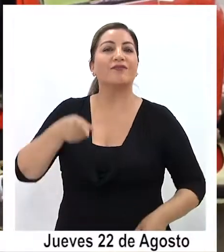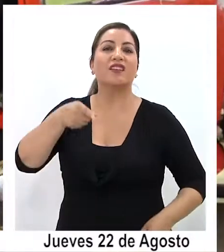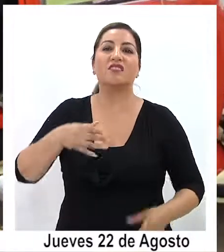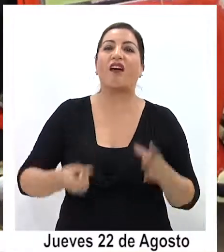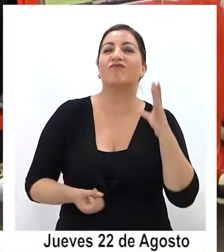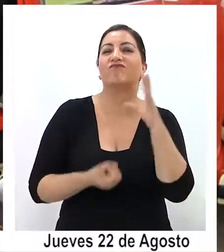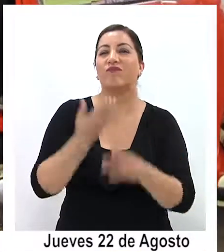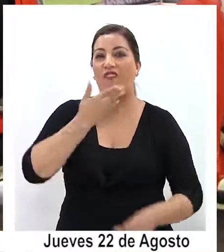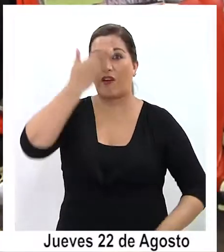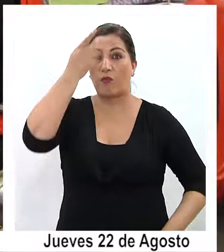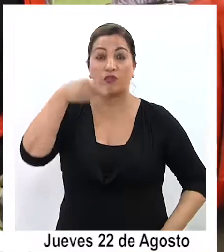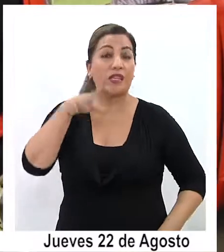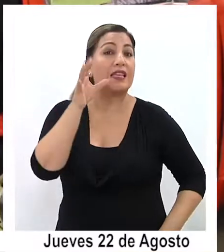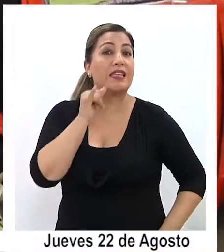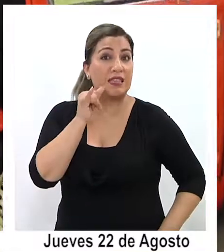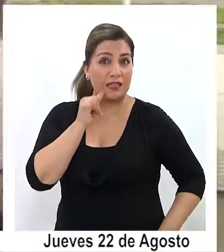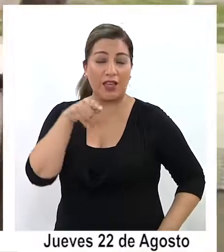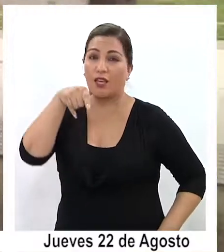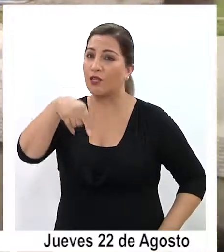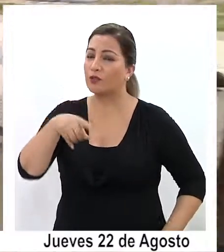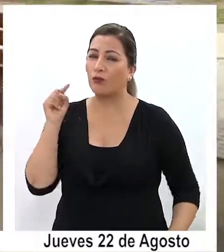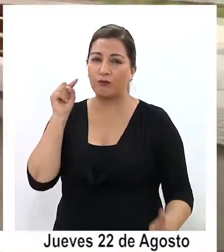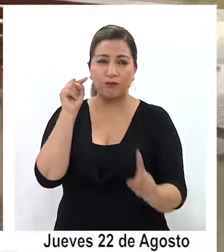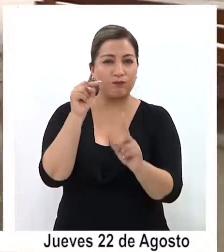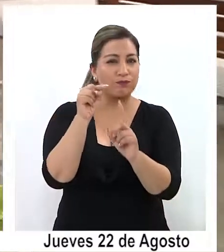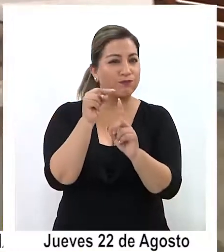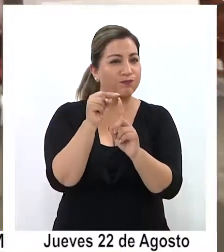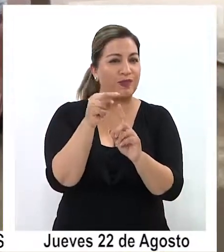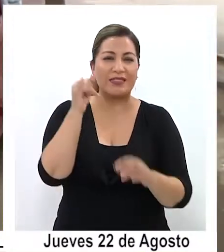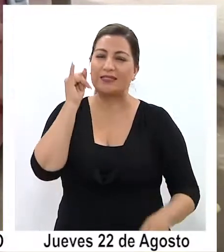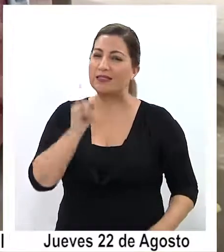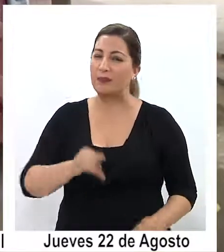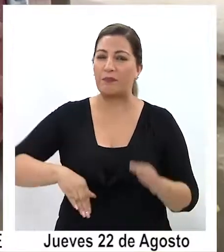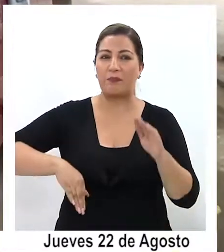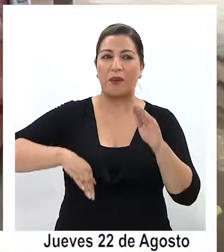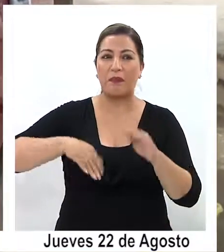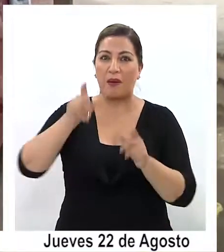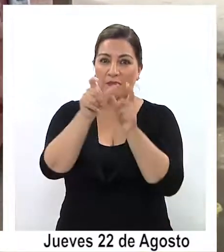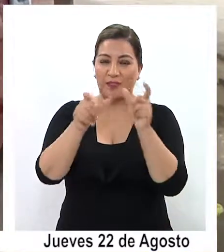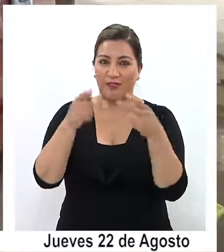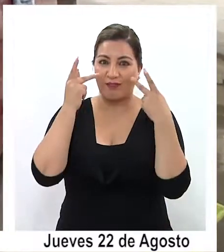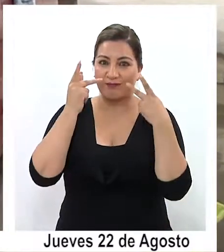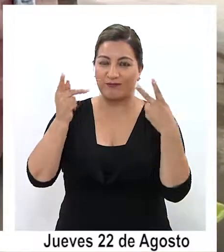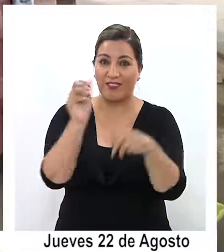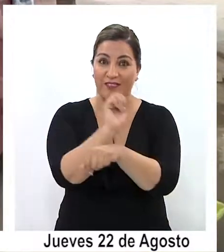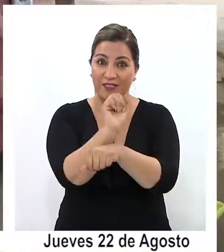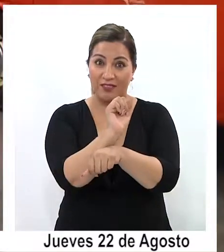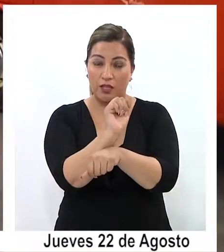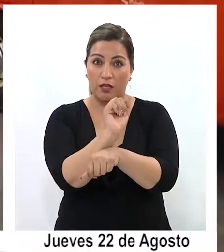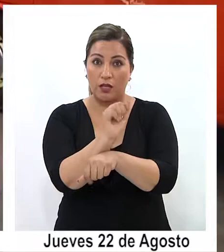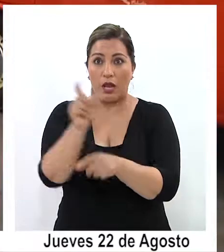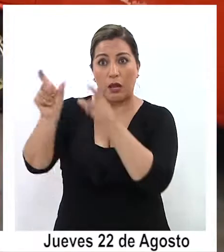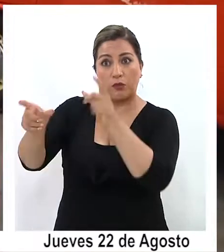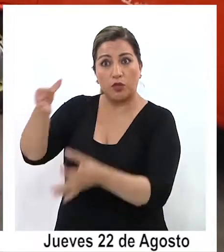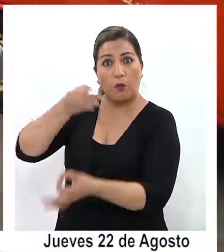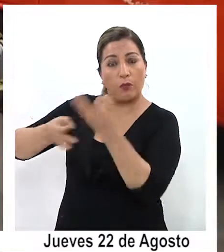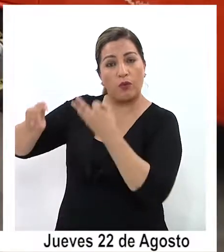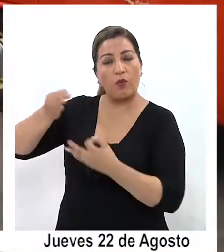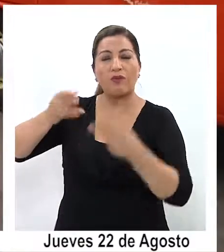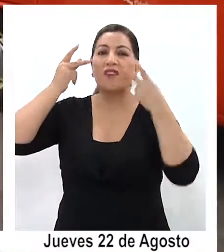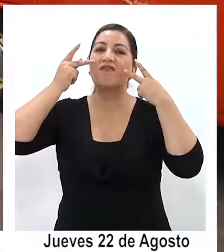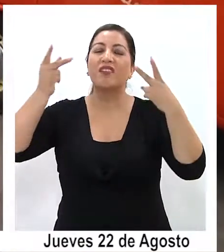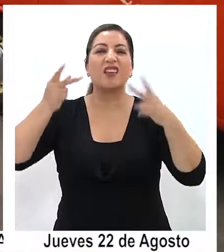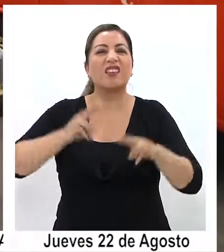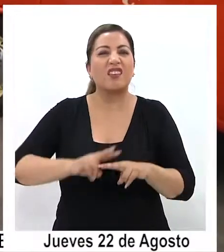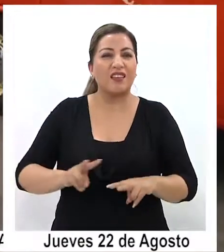de moda y nuestra ciudad es uno de los destinos que son visitados por estos aventureros. Según nos comentaron, viajar les